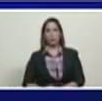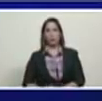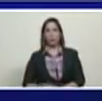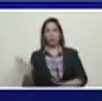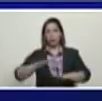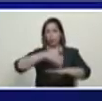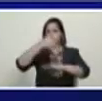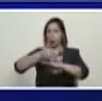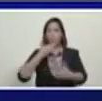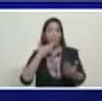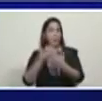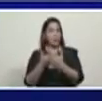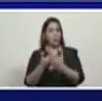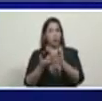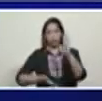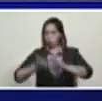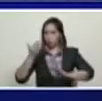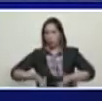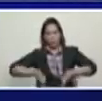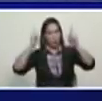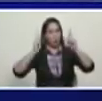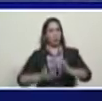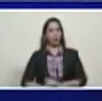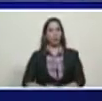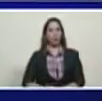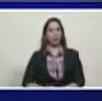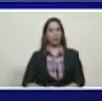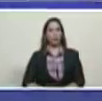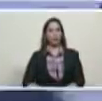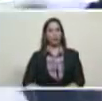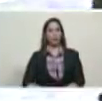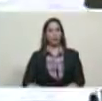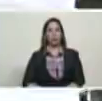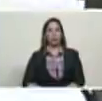jefe, permiso para retirarme. Autorizado. De frente. ¡Par!